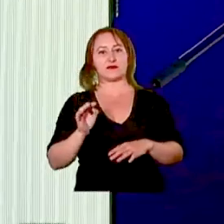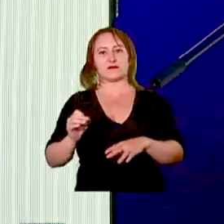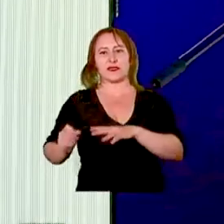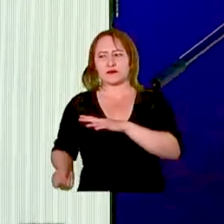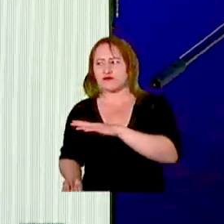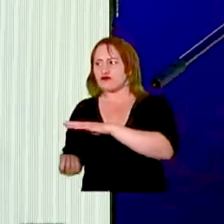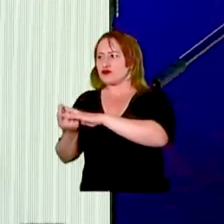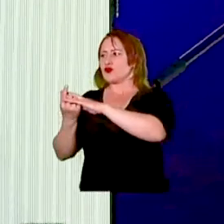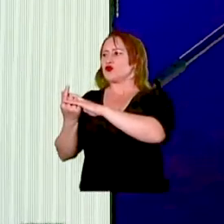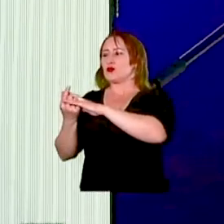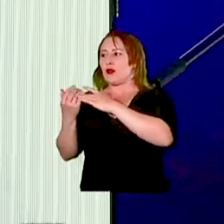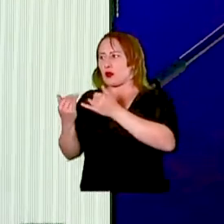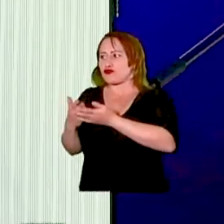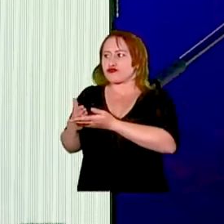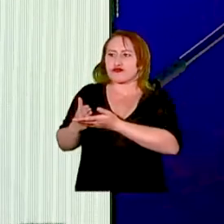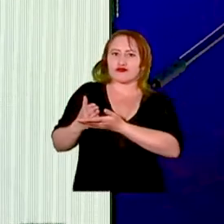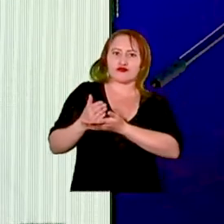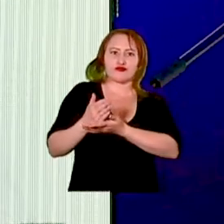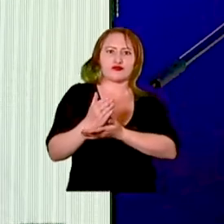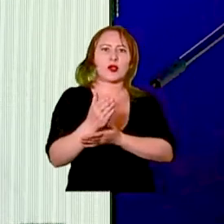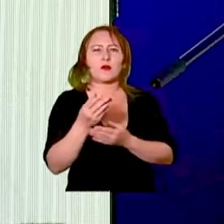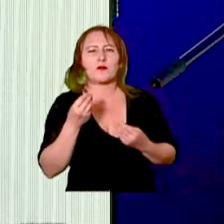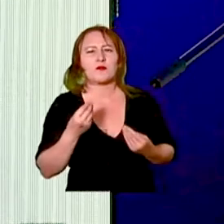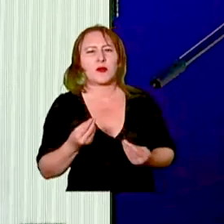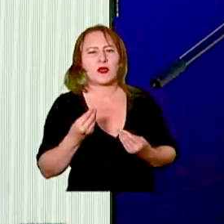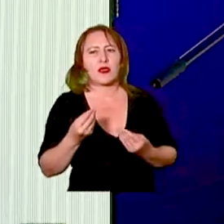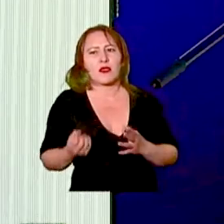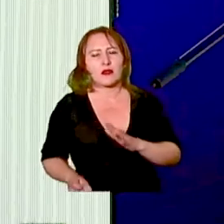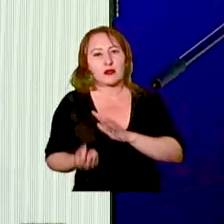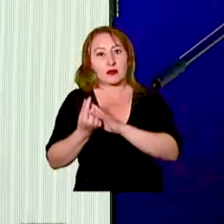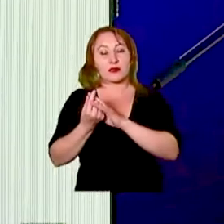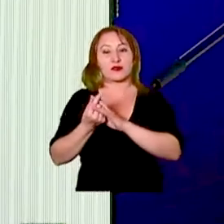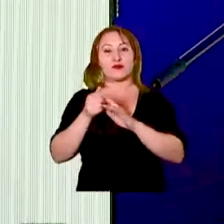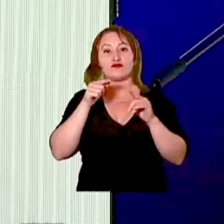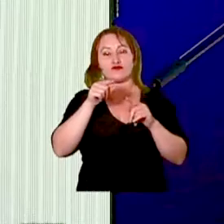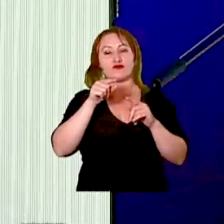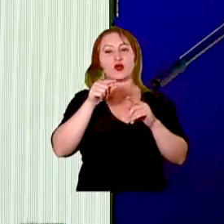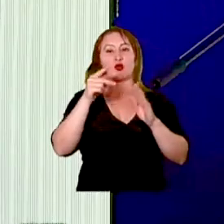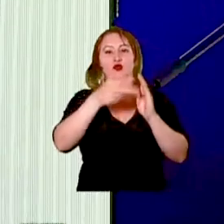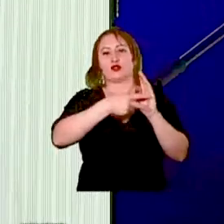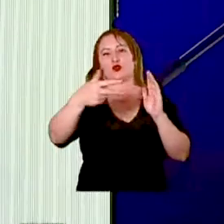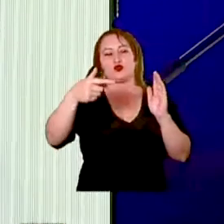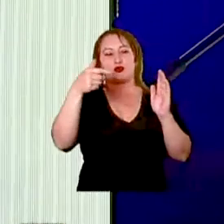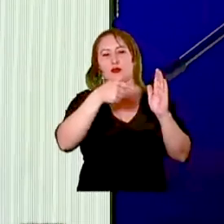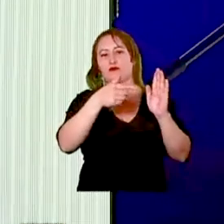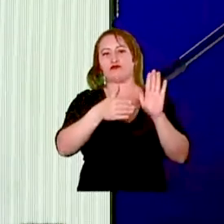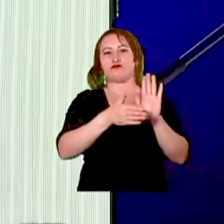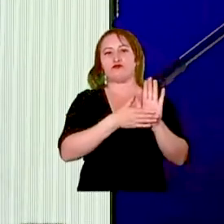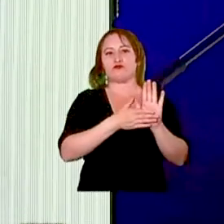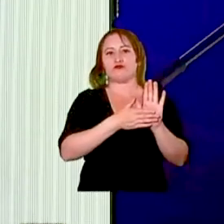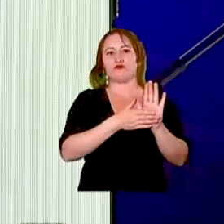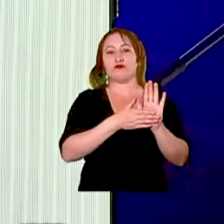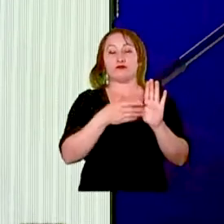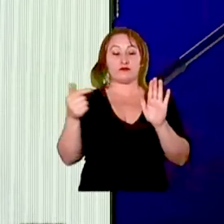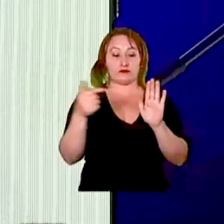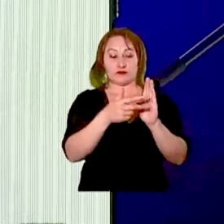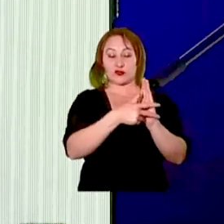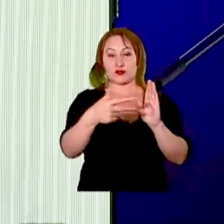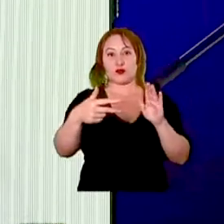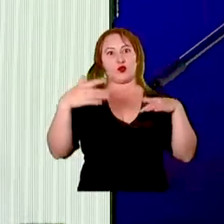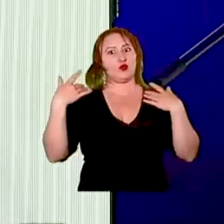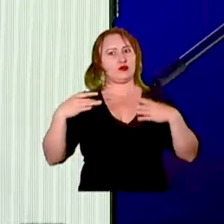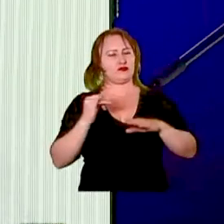y siempre ha seguido reforzada a través de una creación de carácter constitucional. Una institución